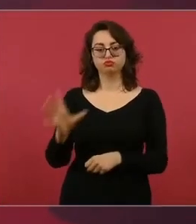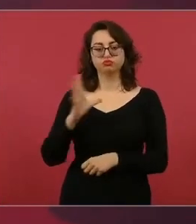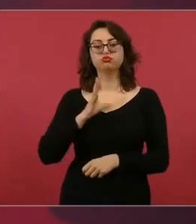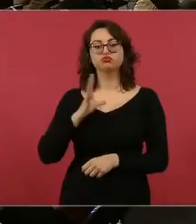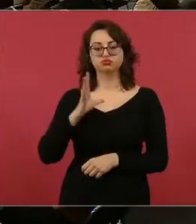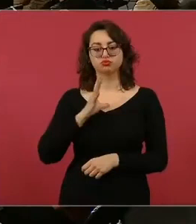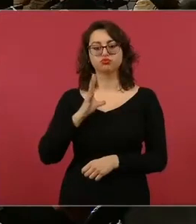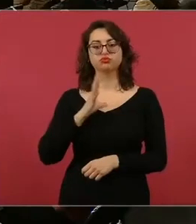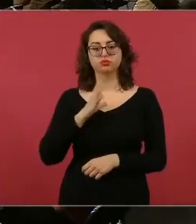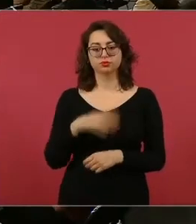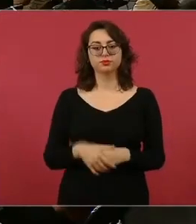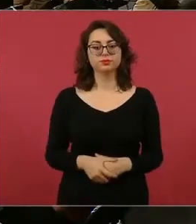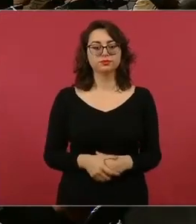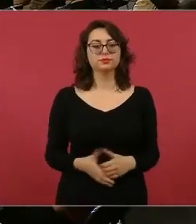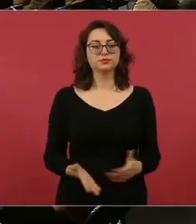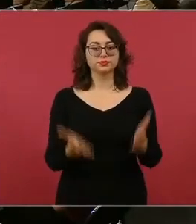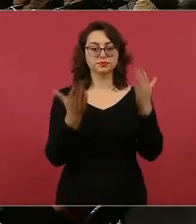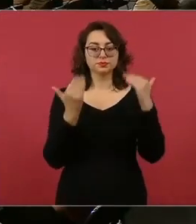Adelante.